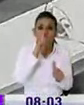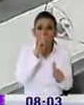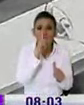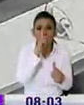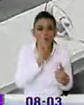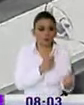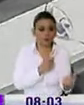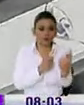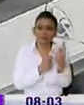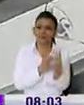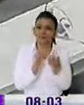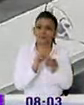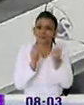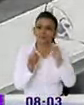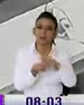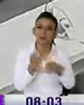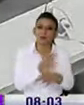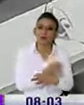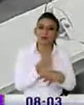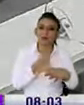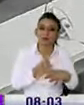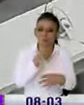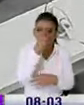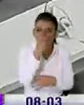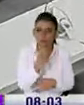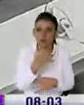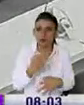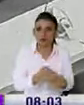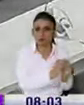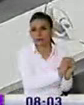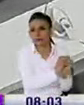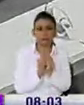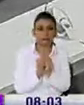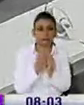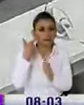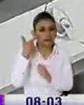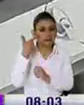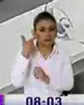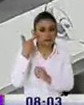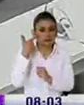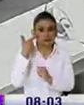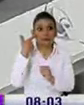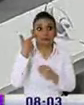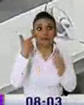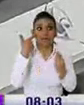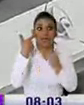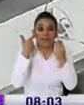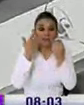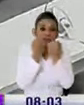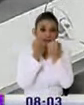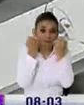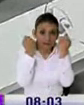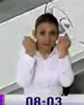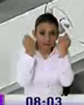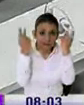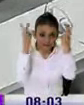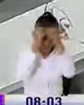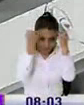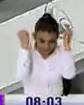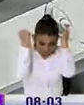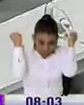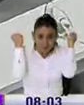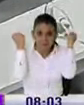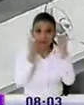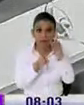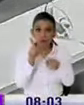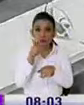a relevar al que estuvo de amanecida. Es llevado al mismo cuarto para evitar que pida auxilio. Lo amordazan y lo amarran. Sin testigos, los